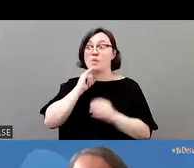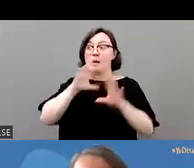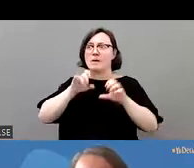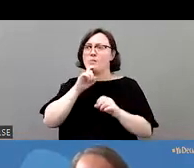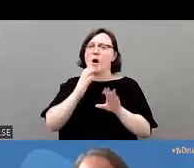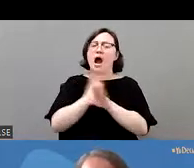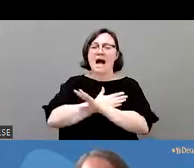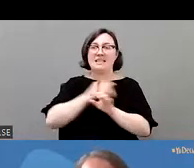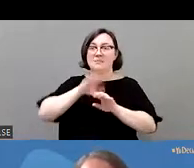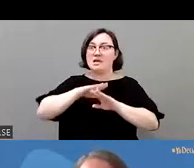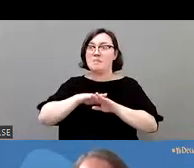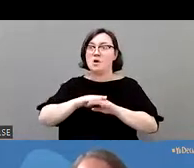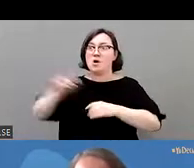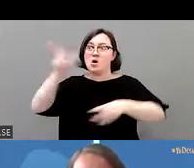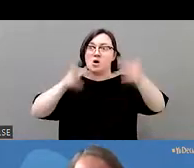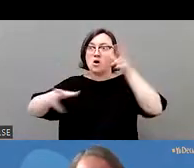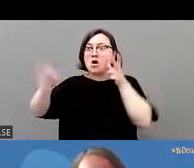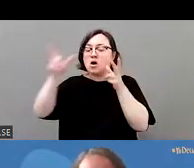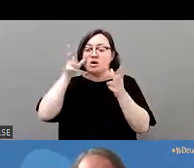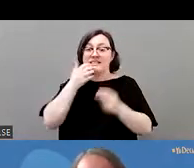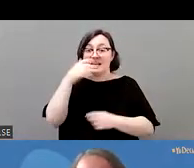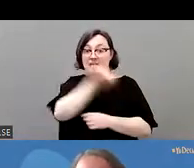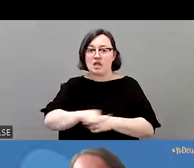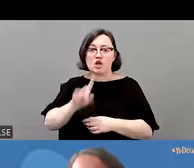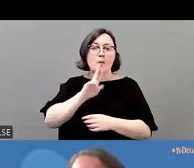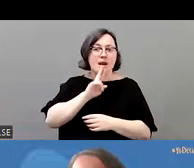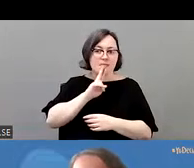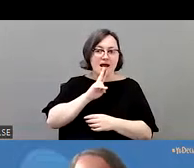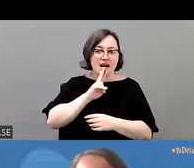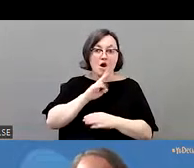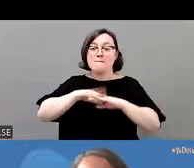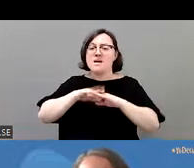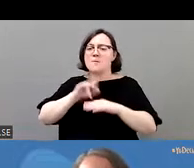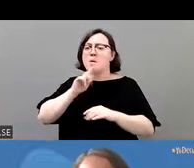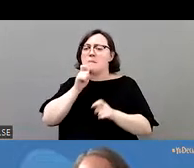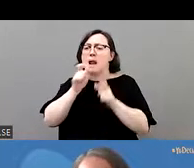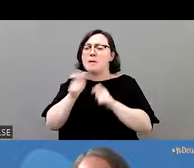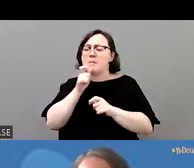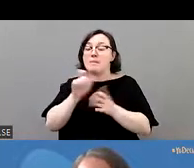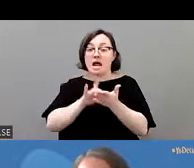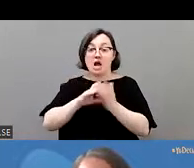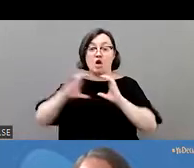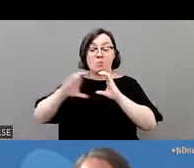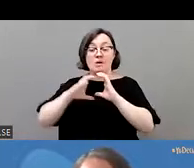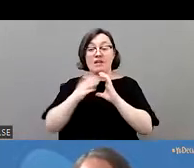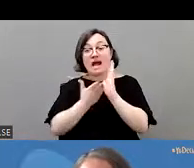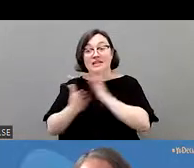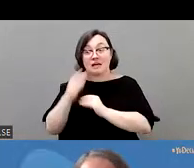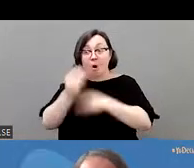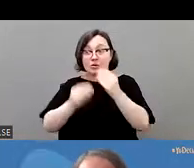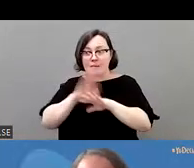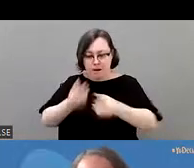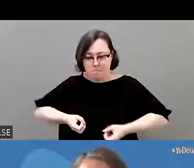estar expuesto a él. Si queremos que los niños no verbales o mínimamente verbales aprendan a usar comunicación alternativa aumentativa para